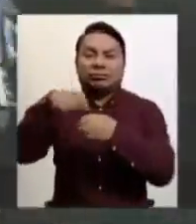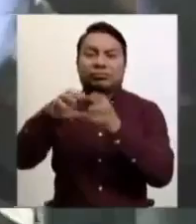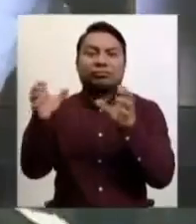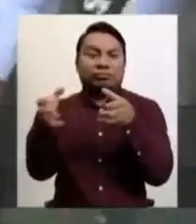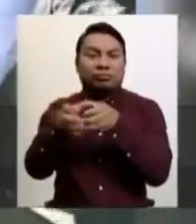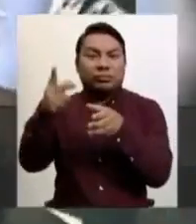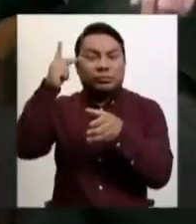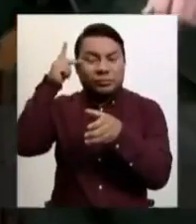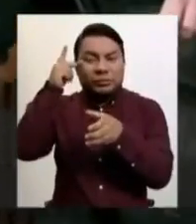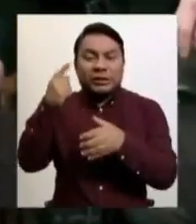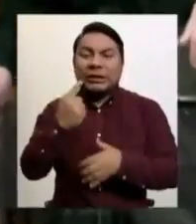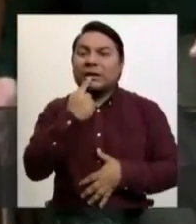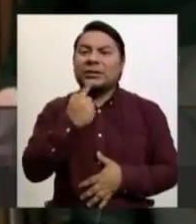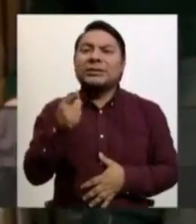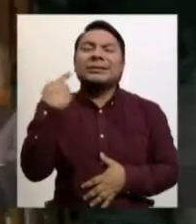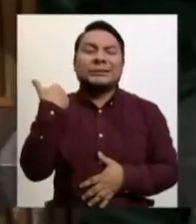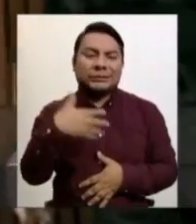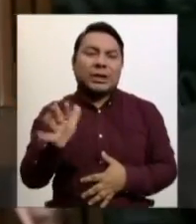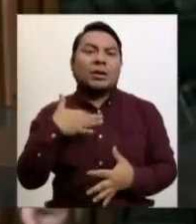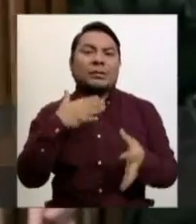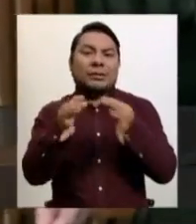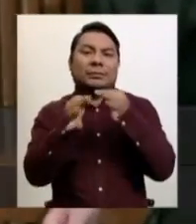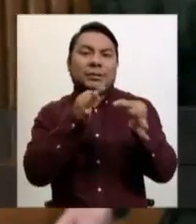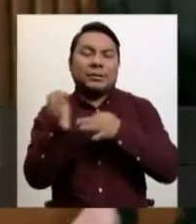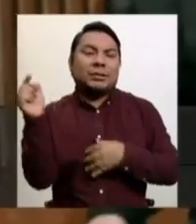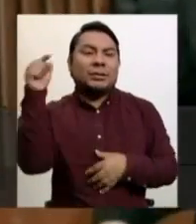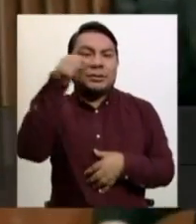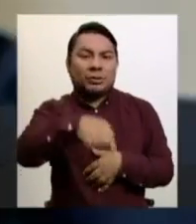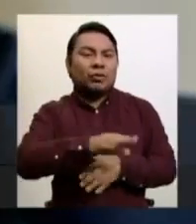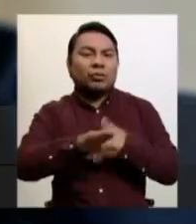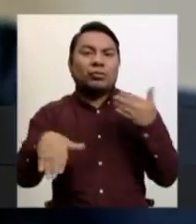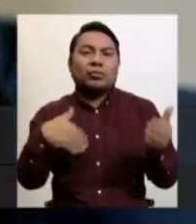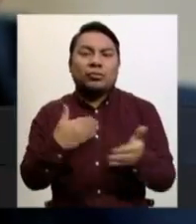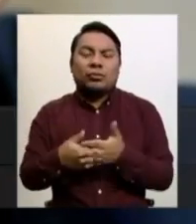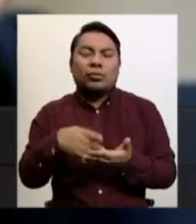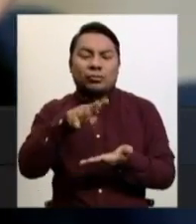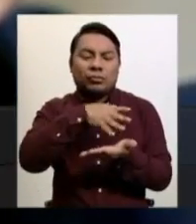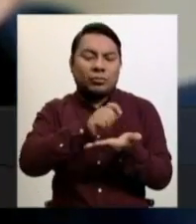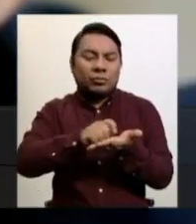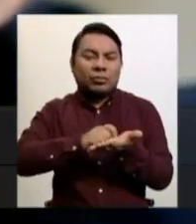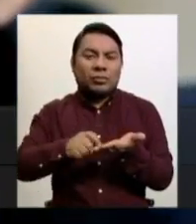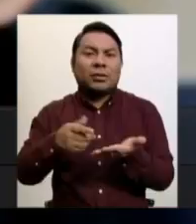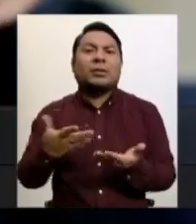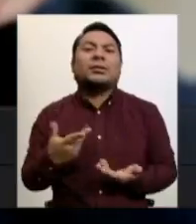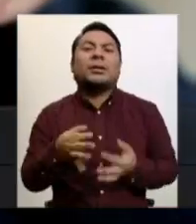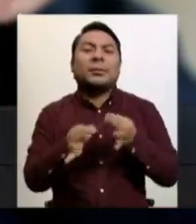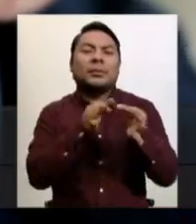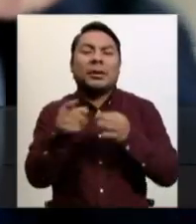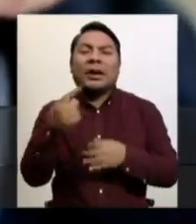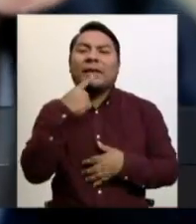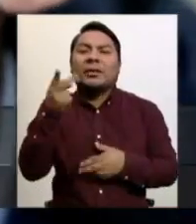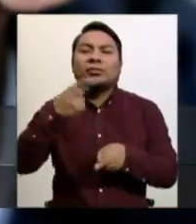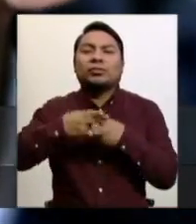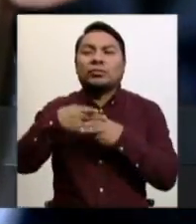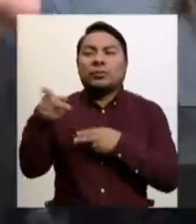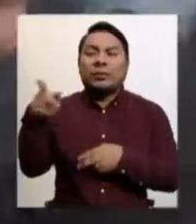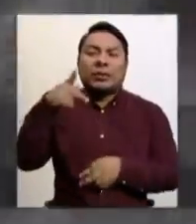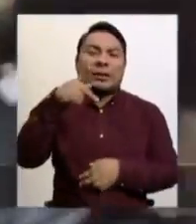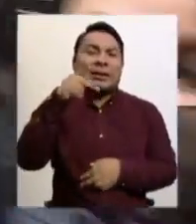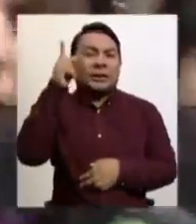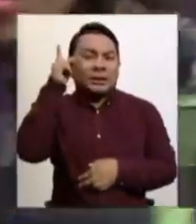Gucci ya explicó lo referido a la anotación en la agenda electrónica de Marcelo Odebrecht en la que se menciona el nombre